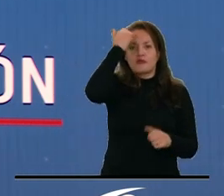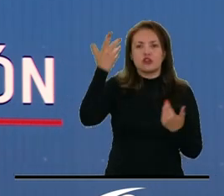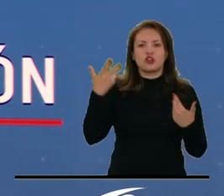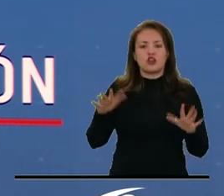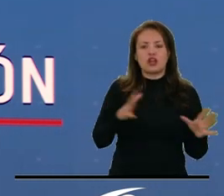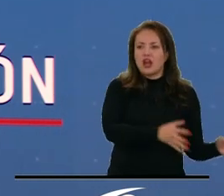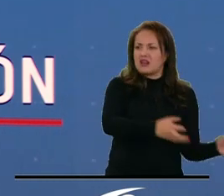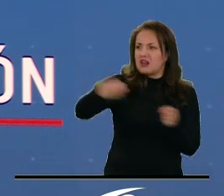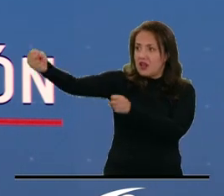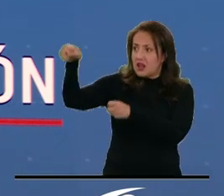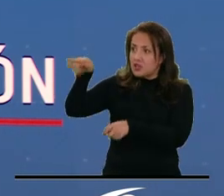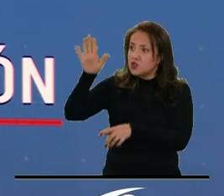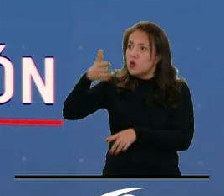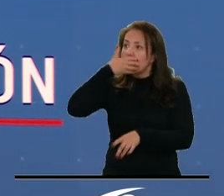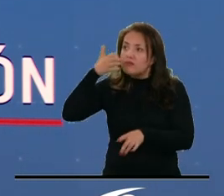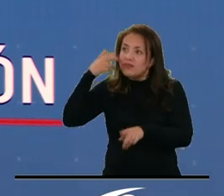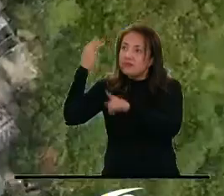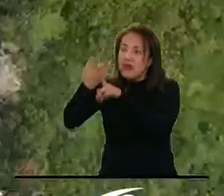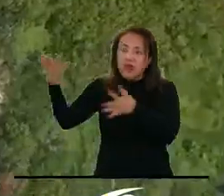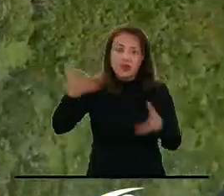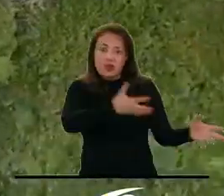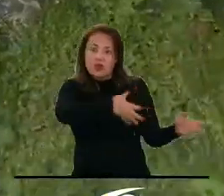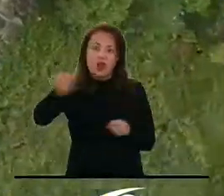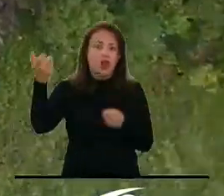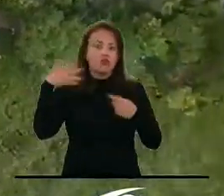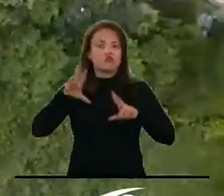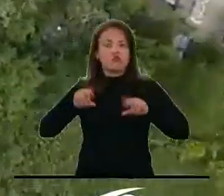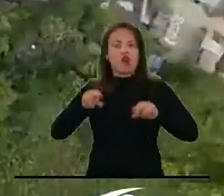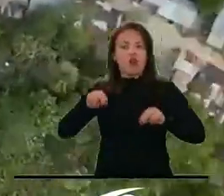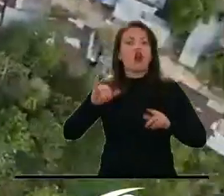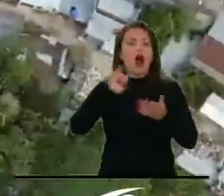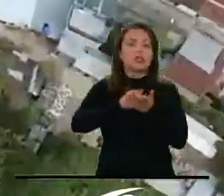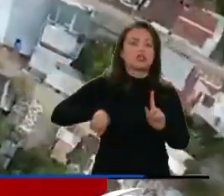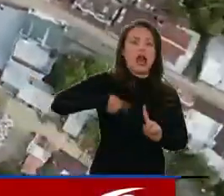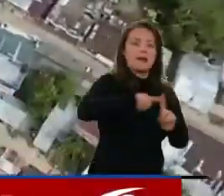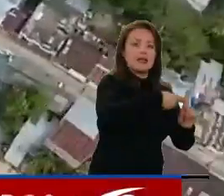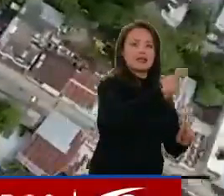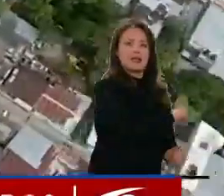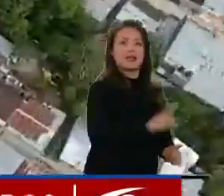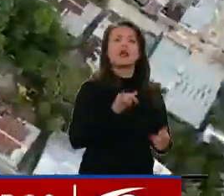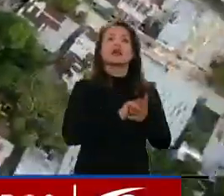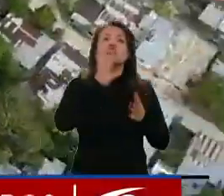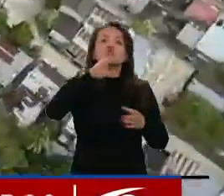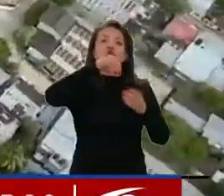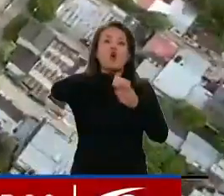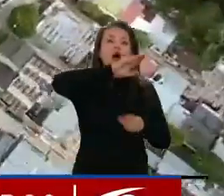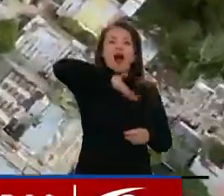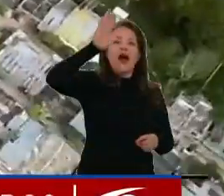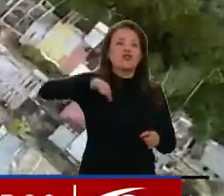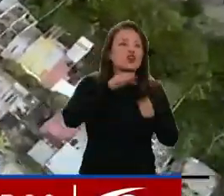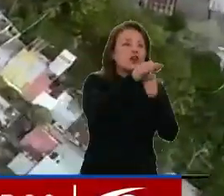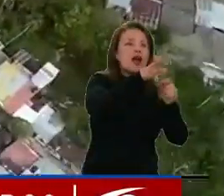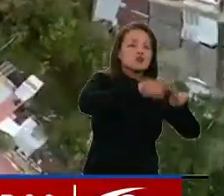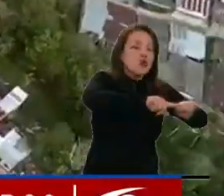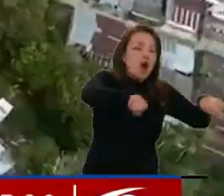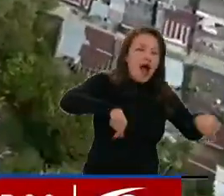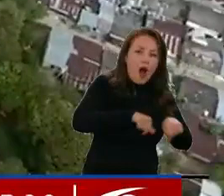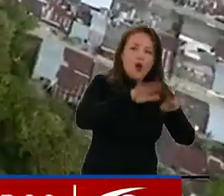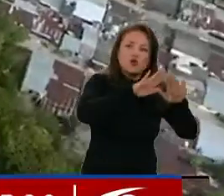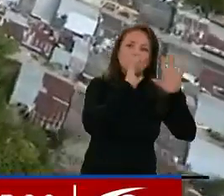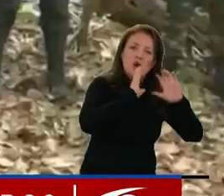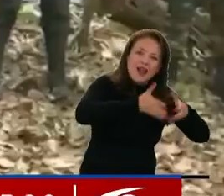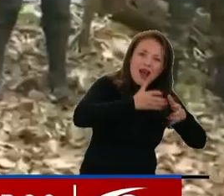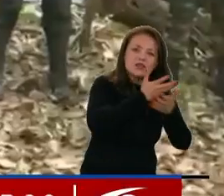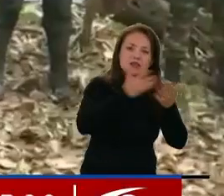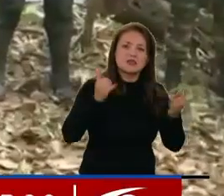que sean reclutados por bandas criminales las aulas de clase de varias escuelas de Antioquia se han convertido en el escenario de amenazas e